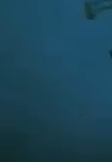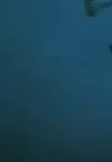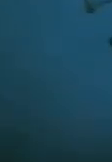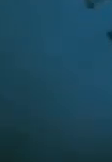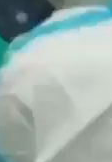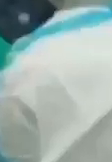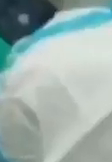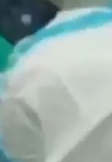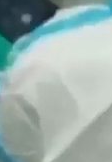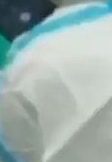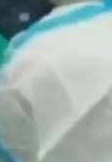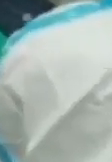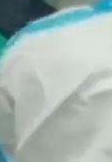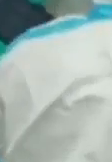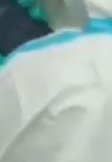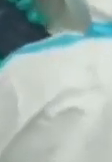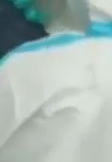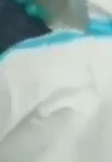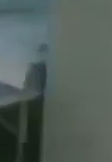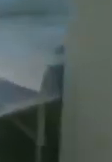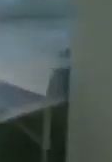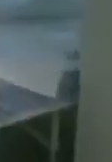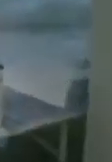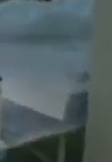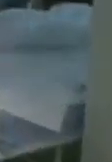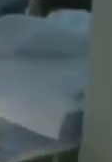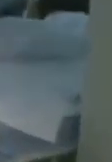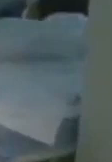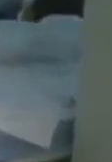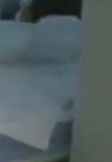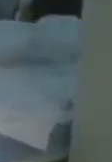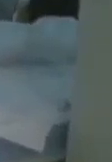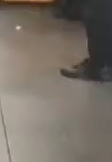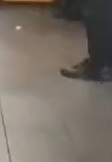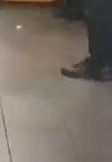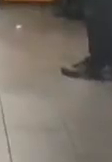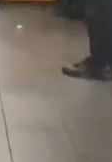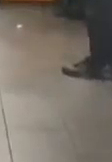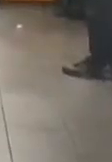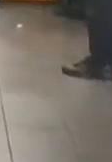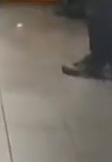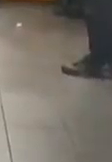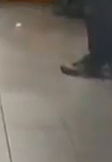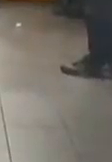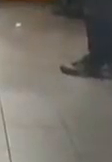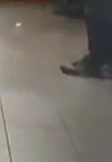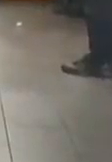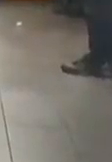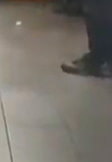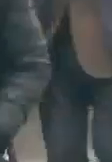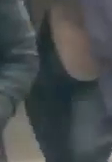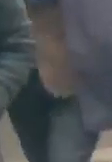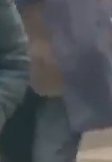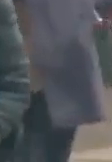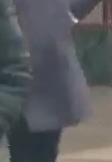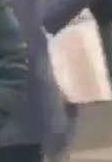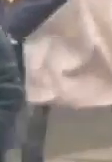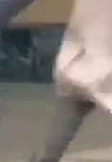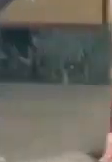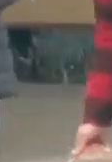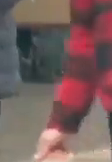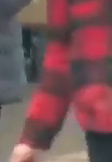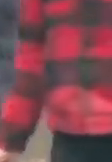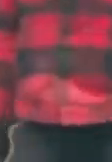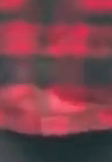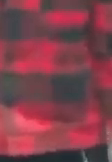Omicron representa la variante con la mayor cantidad de mutaciones desde el surgimiento del COVID-19 en